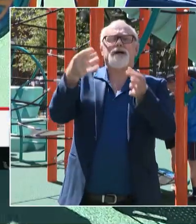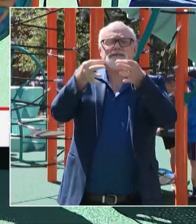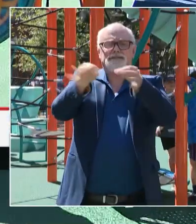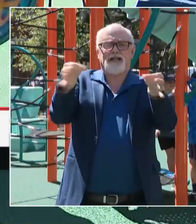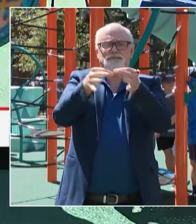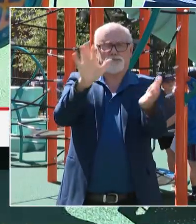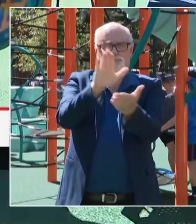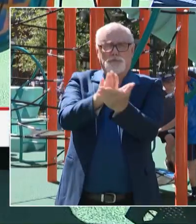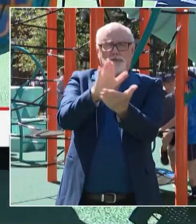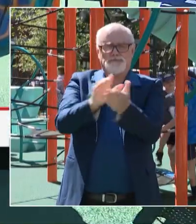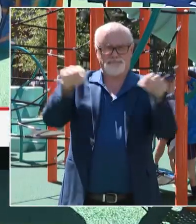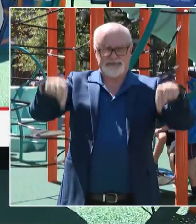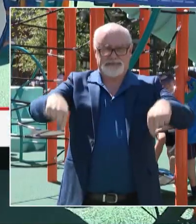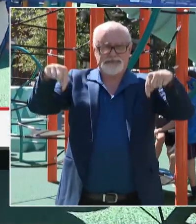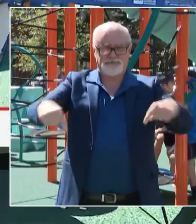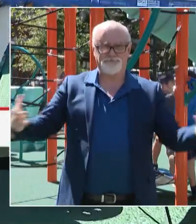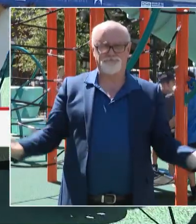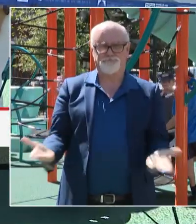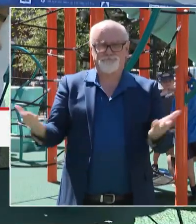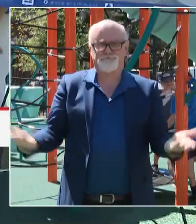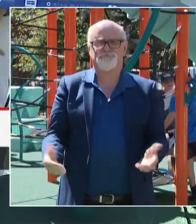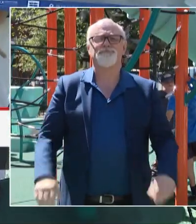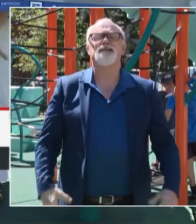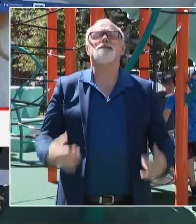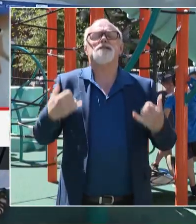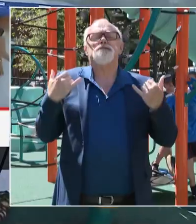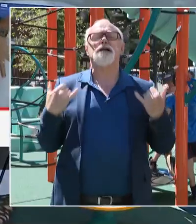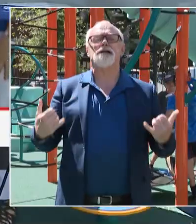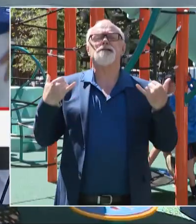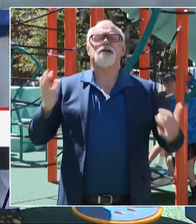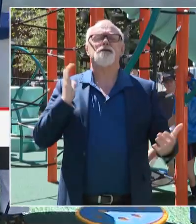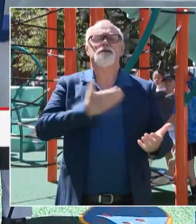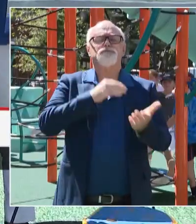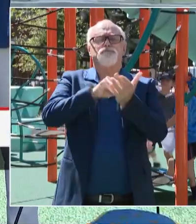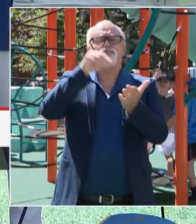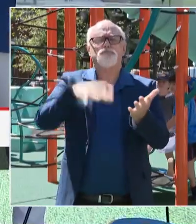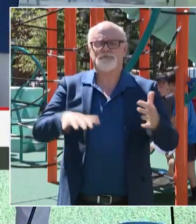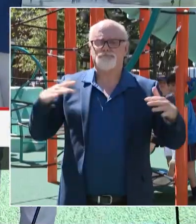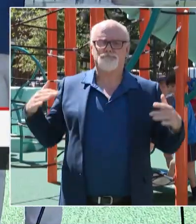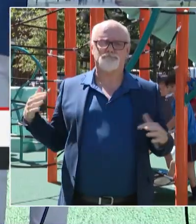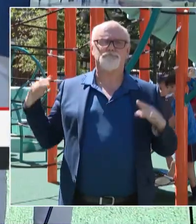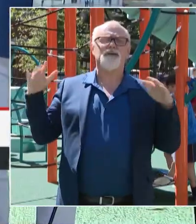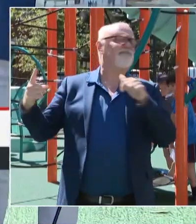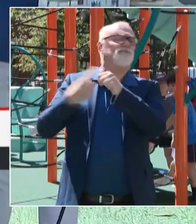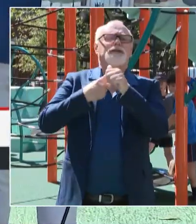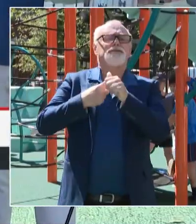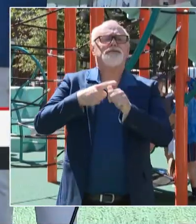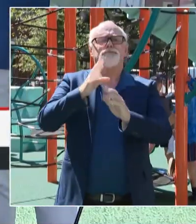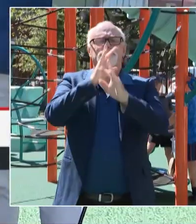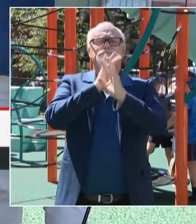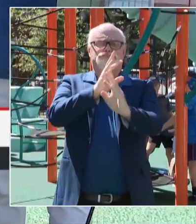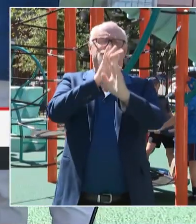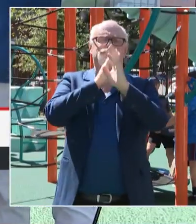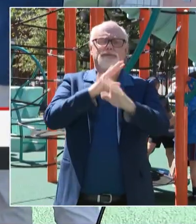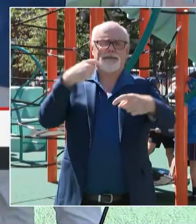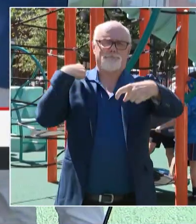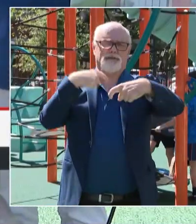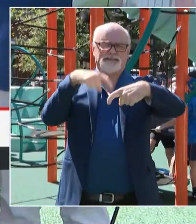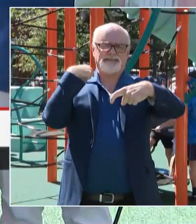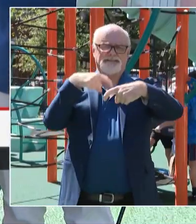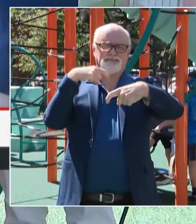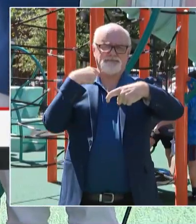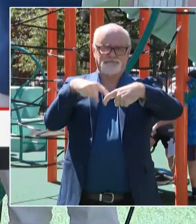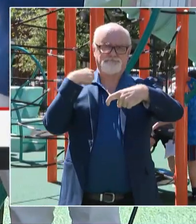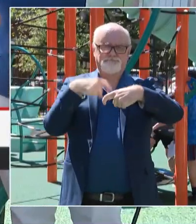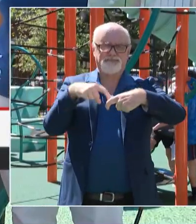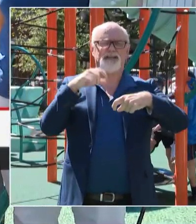escuela. Today, our students and I will address you first in Spanish out of respect for our bilingual